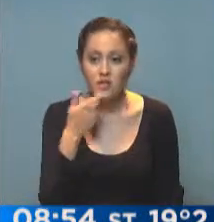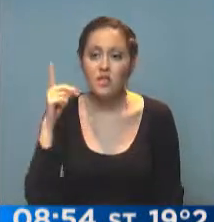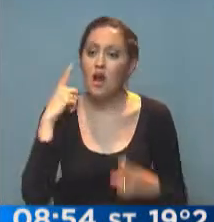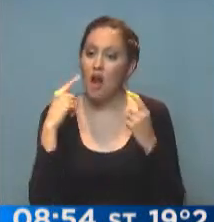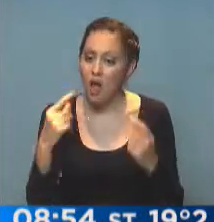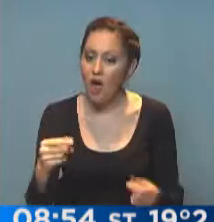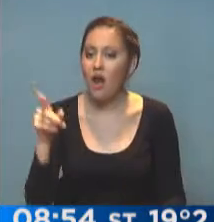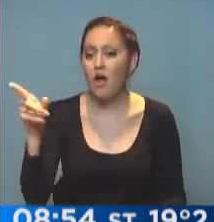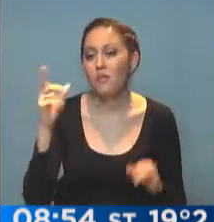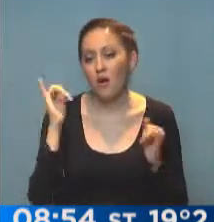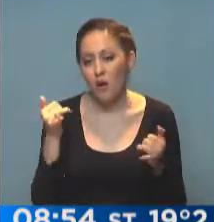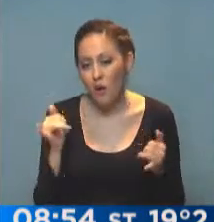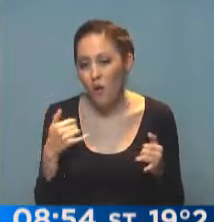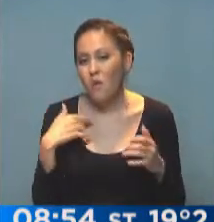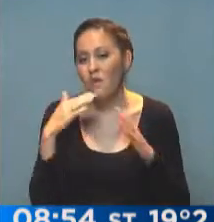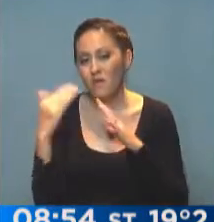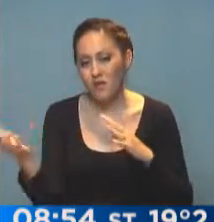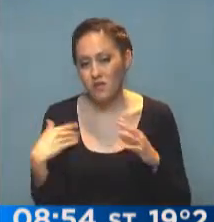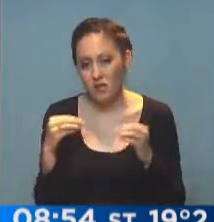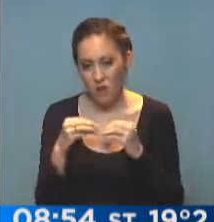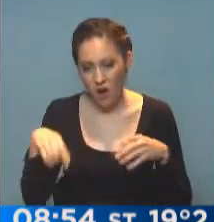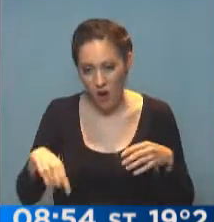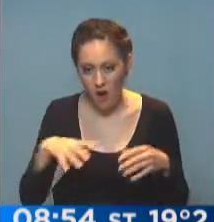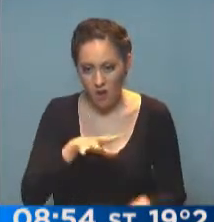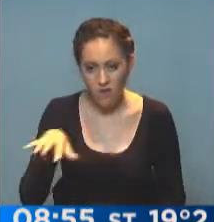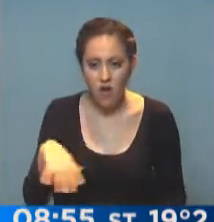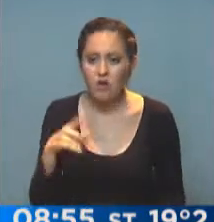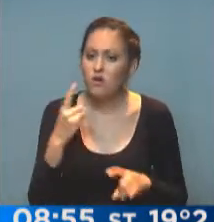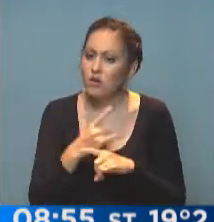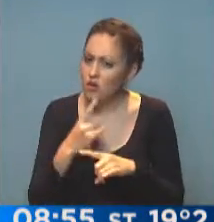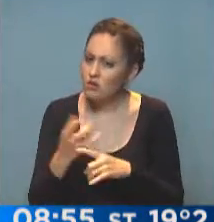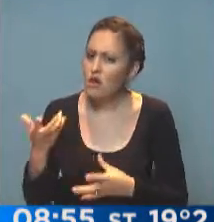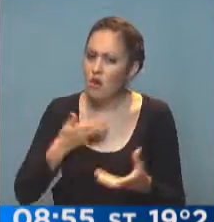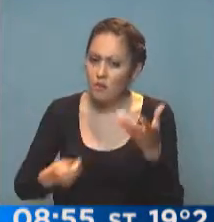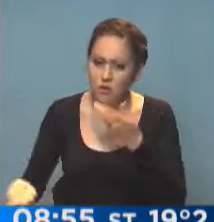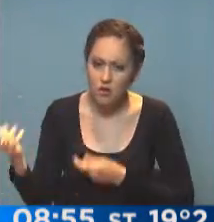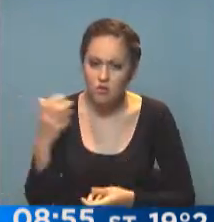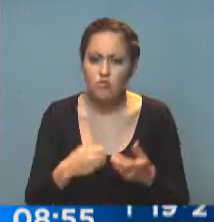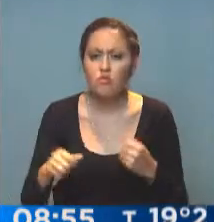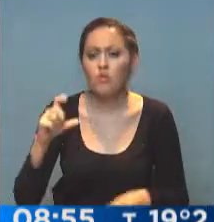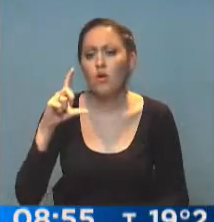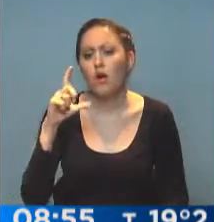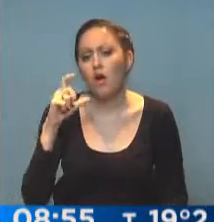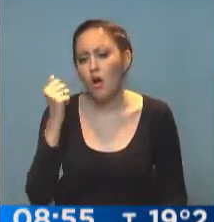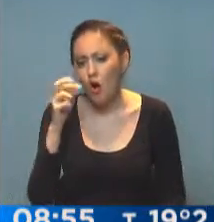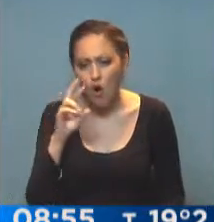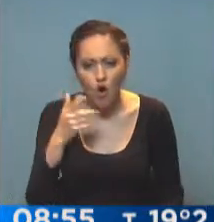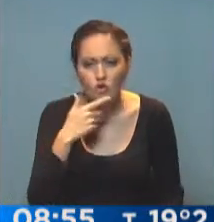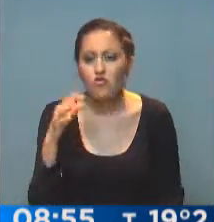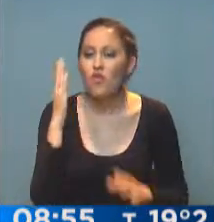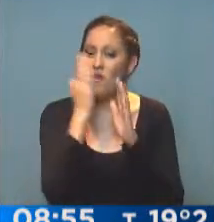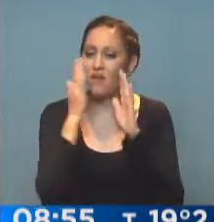Cabello, que es un vecino, compañero acá del barrio, que siempre ha colaborado en las organizaciones barriales, como en el Corso, en la Murga, en la biblioteca a la que yo